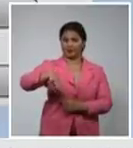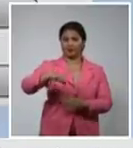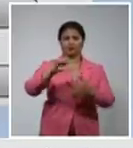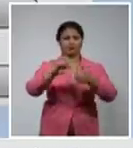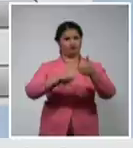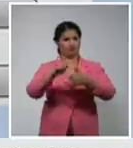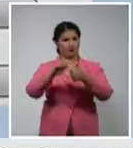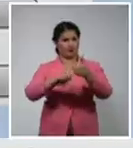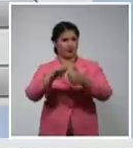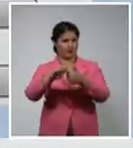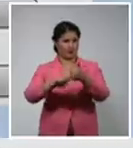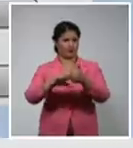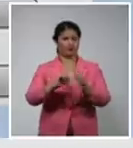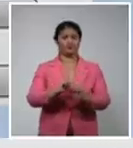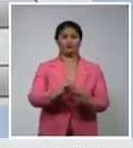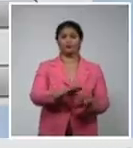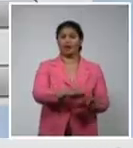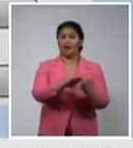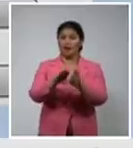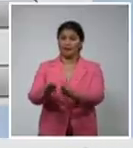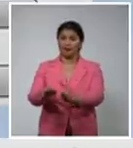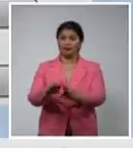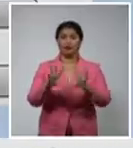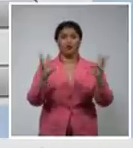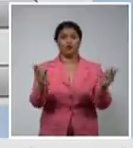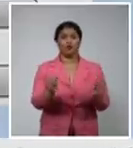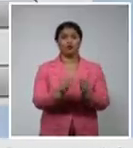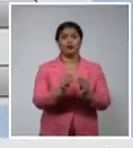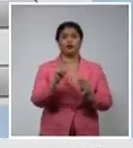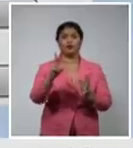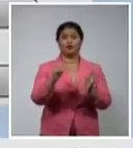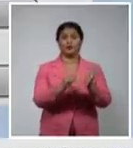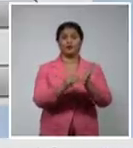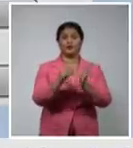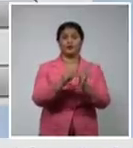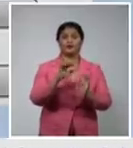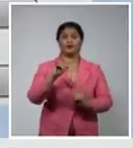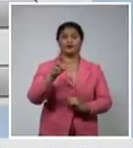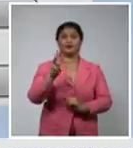ya se han procesado un total de